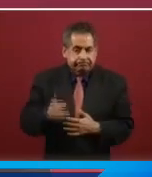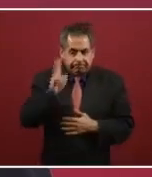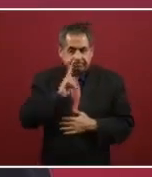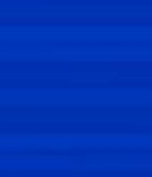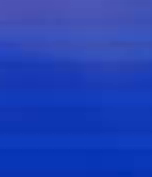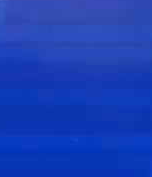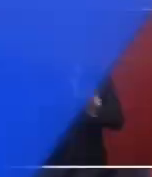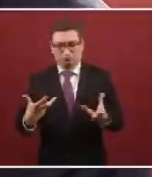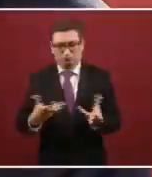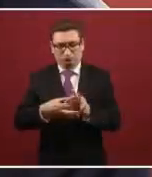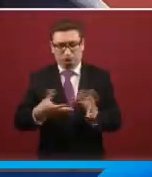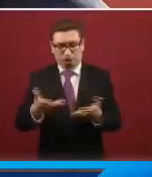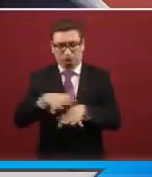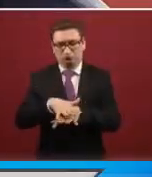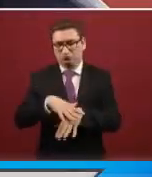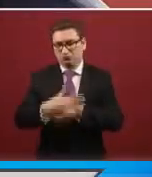alternativa.